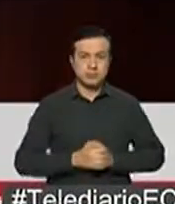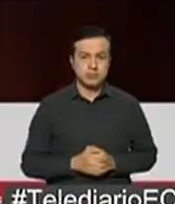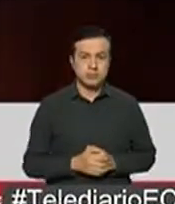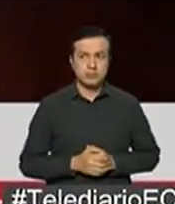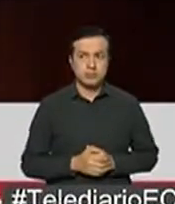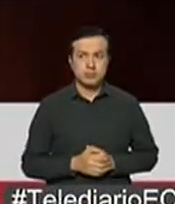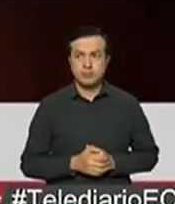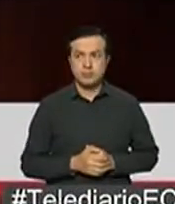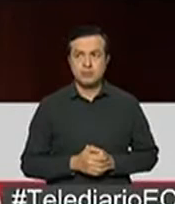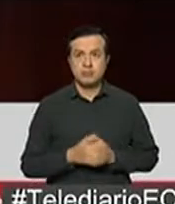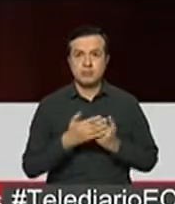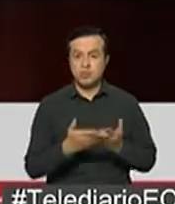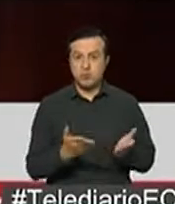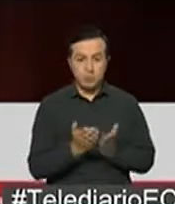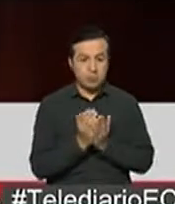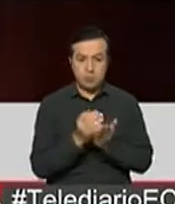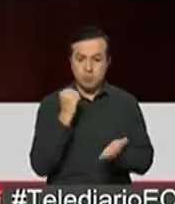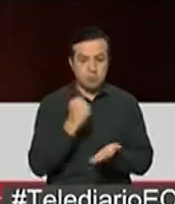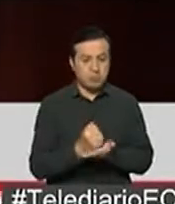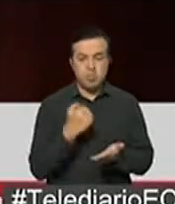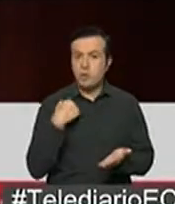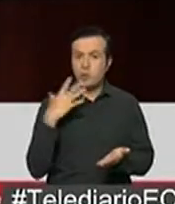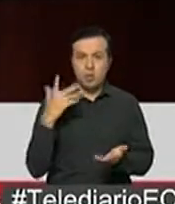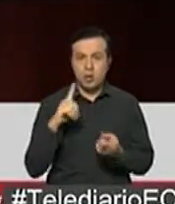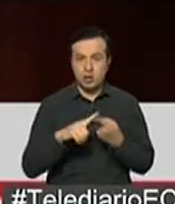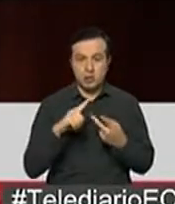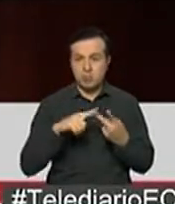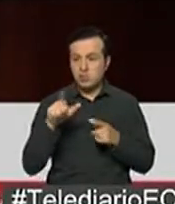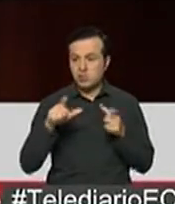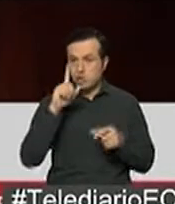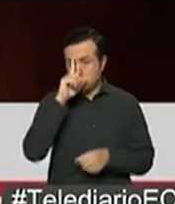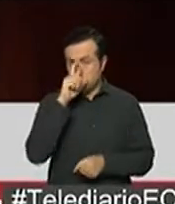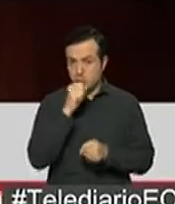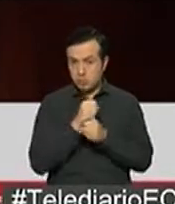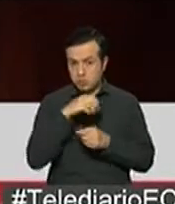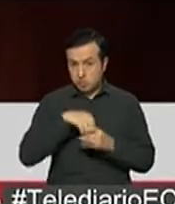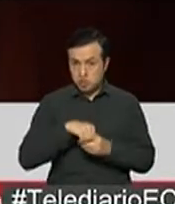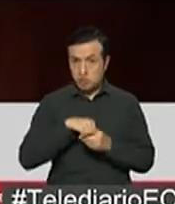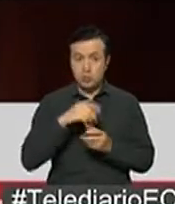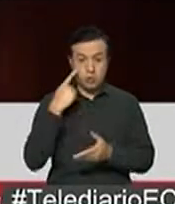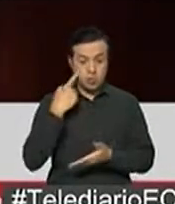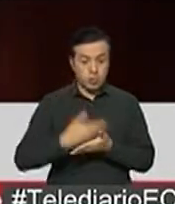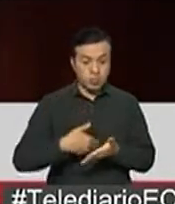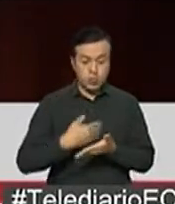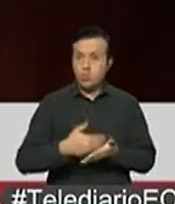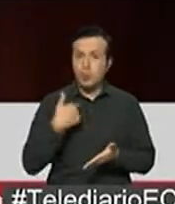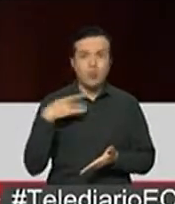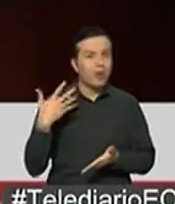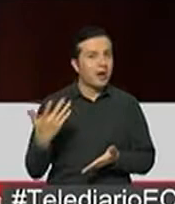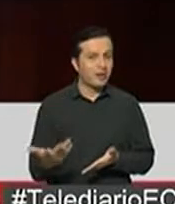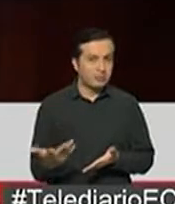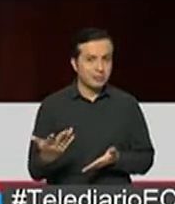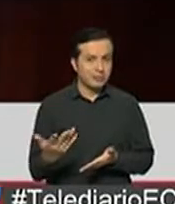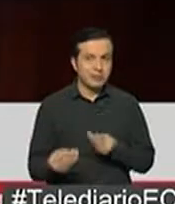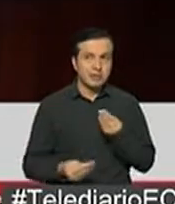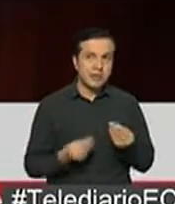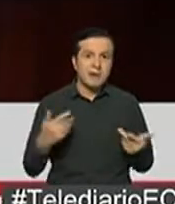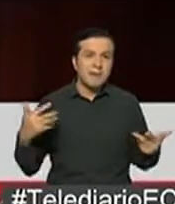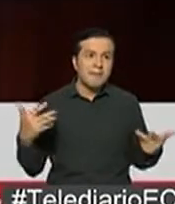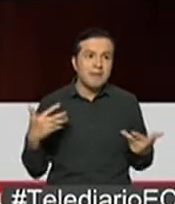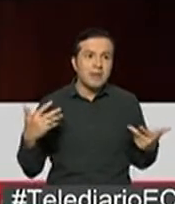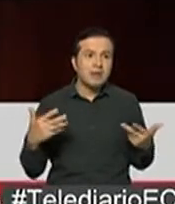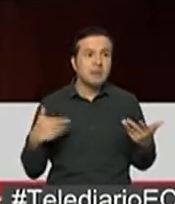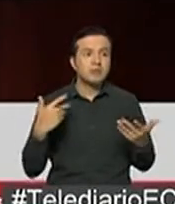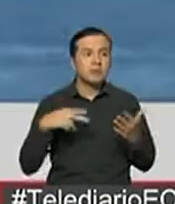no tienen las matrículas no tienen el personal que está a bordo no tiene su documentación entonces hay ese es el recelo miedo a que